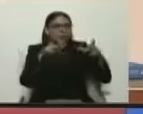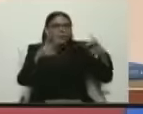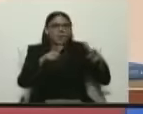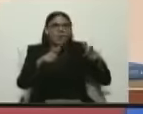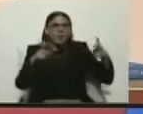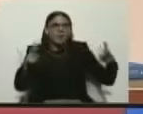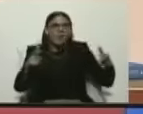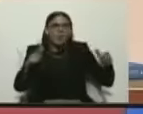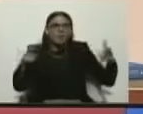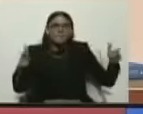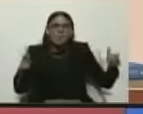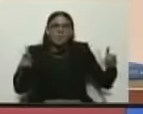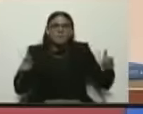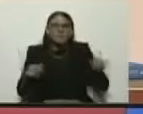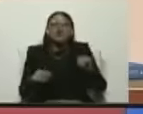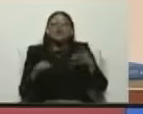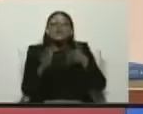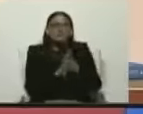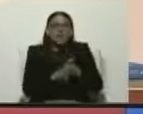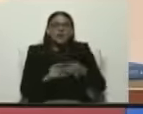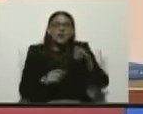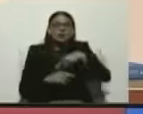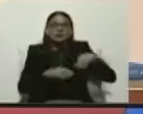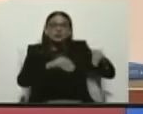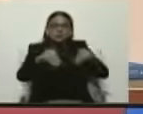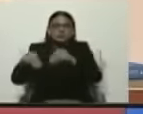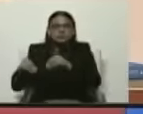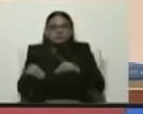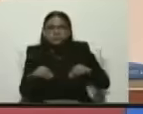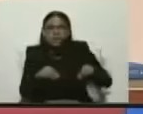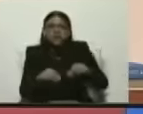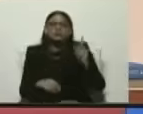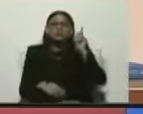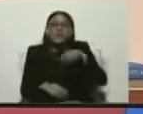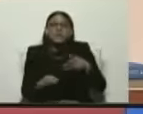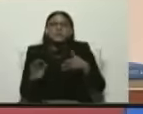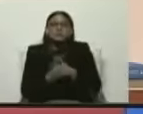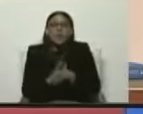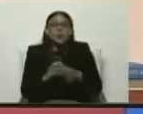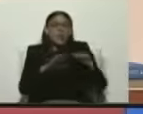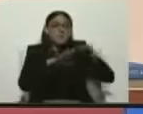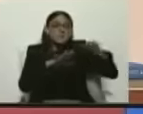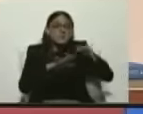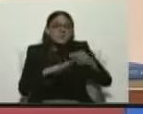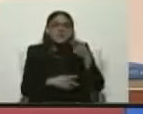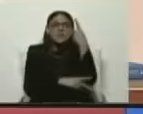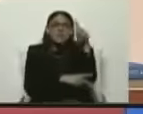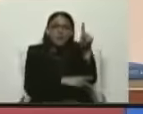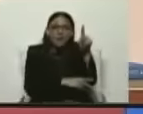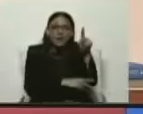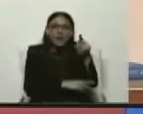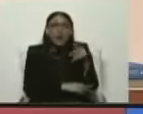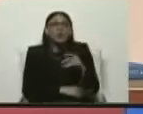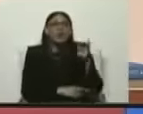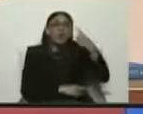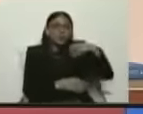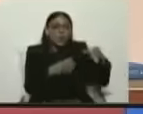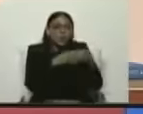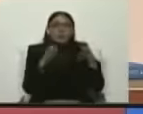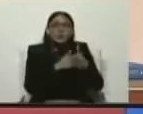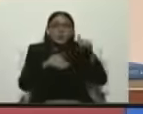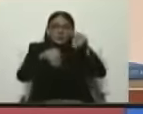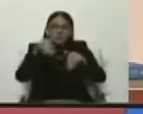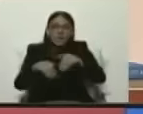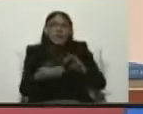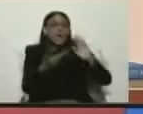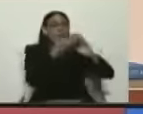a territorializarse en los estados, en los municipios, en las parroquias, en las UVC, en las